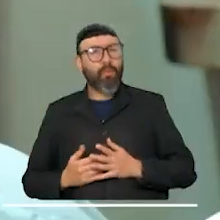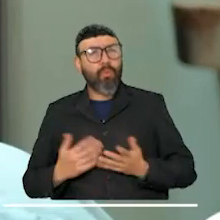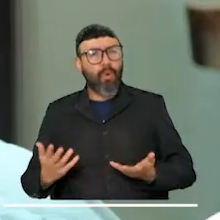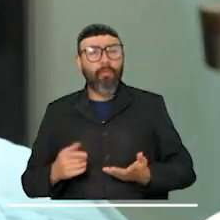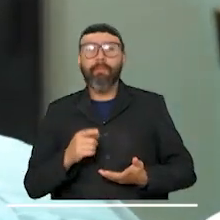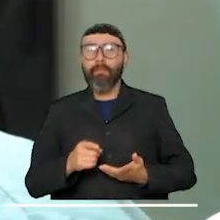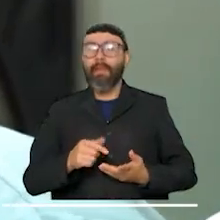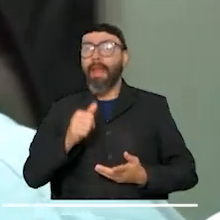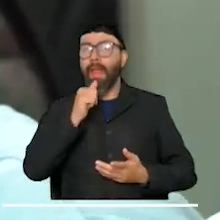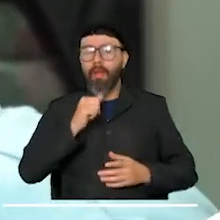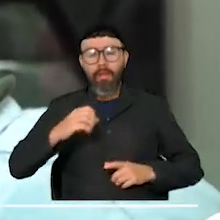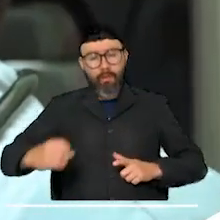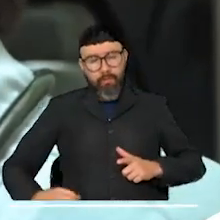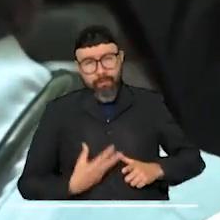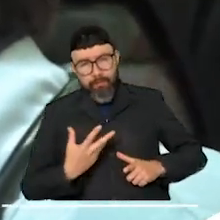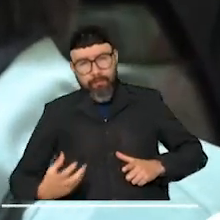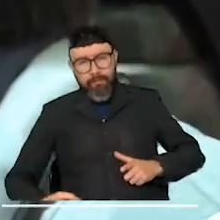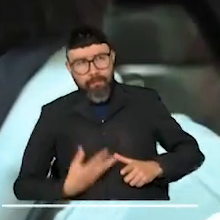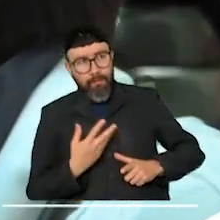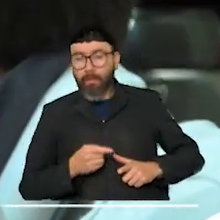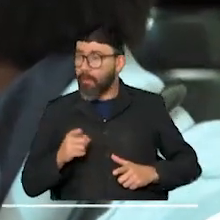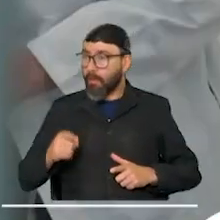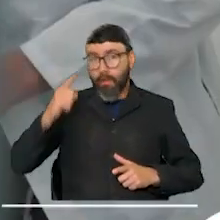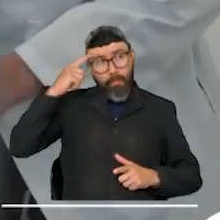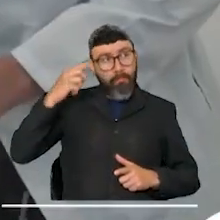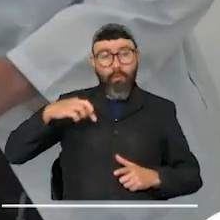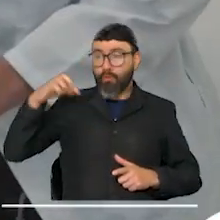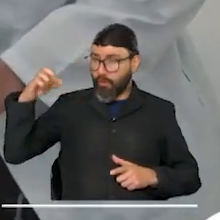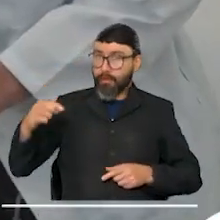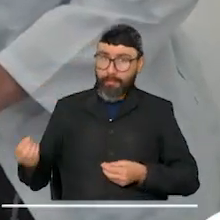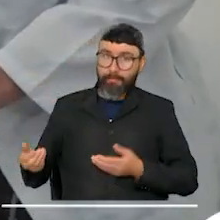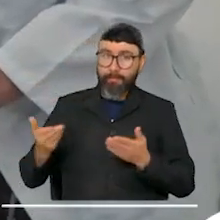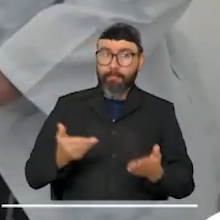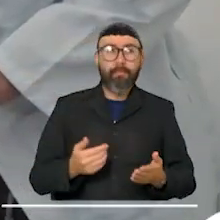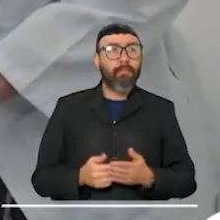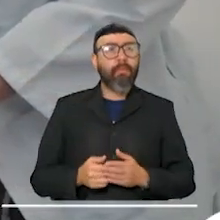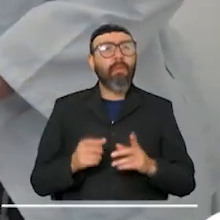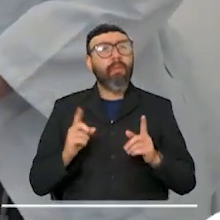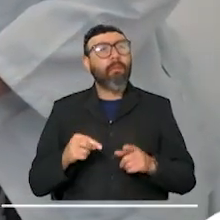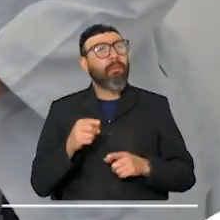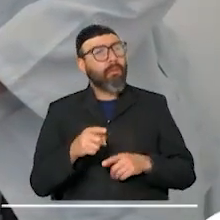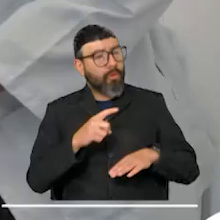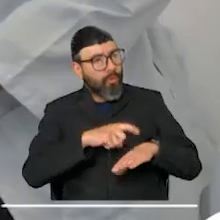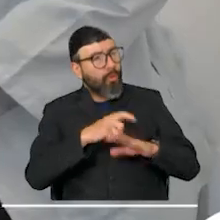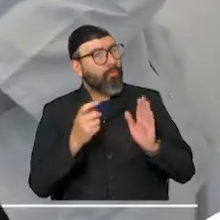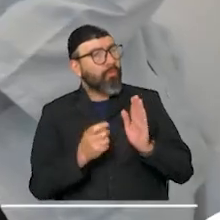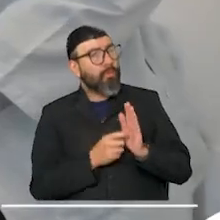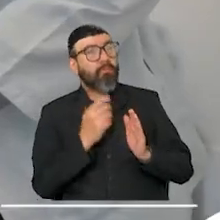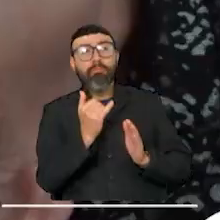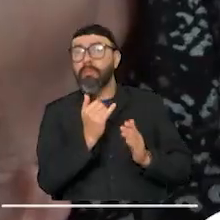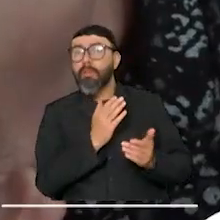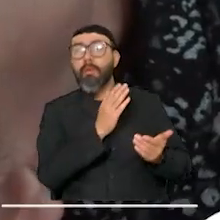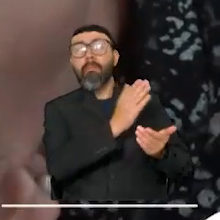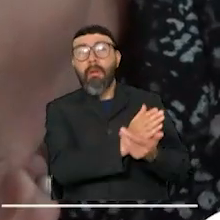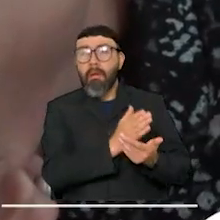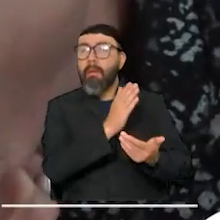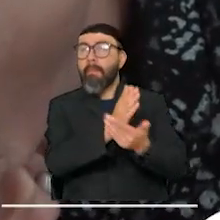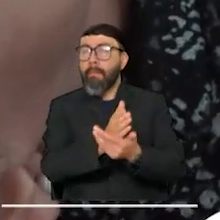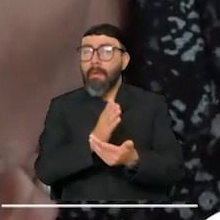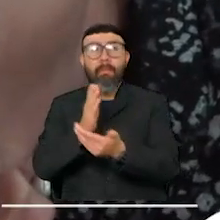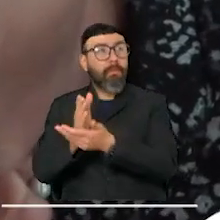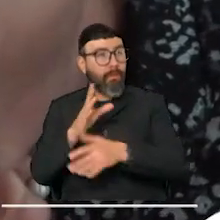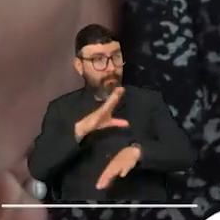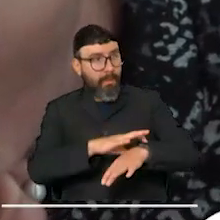hidrocoloterapias asistidas por profesionales también hay una completa rotación por diferentes especialidades